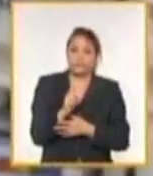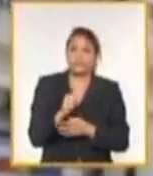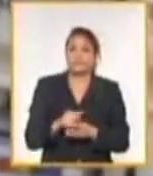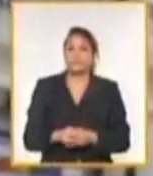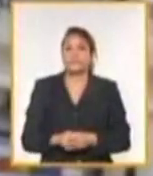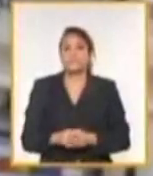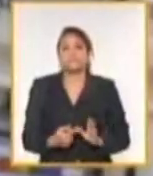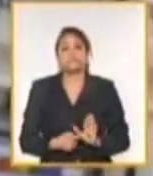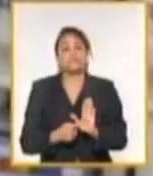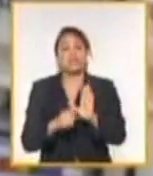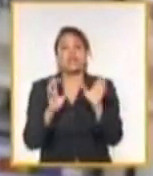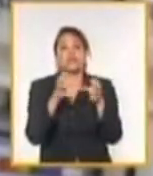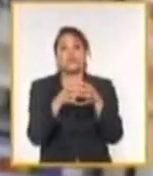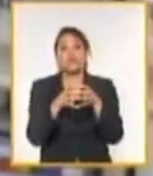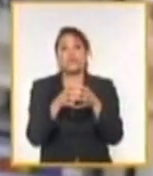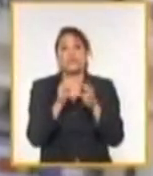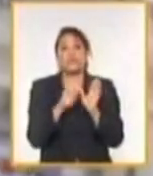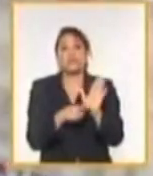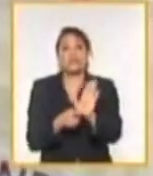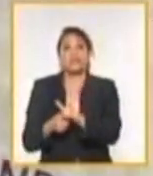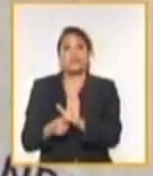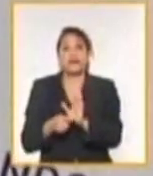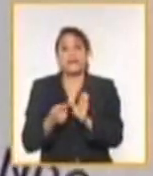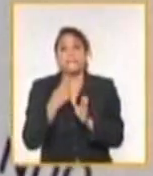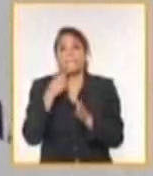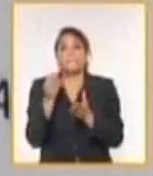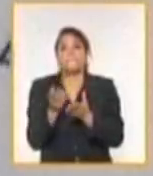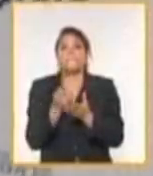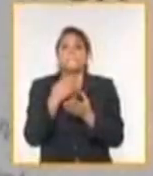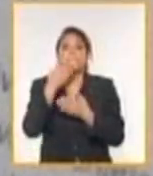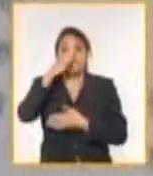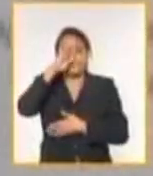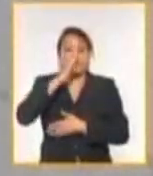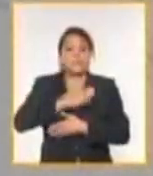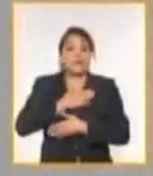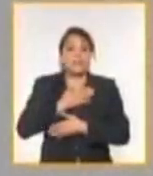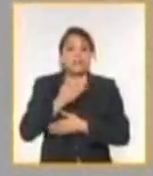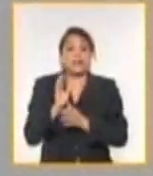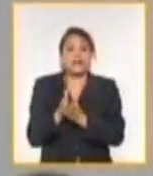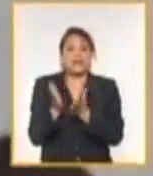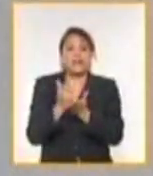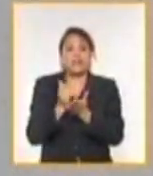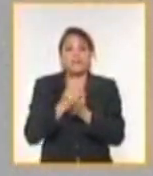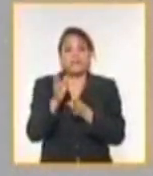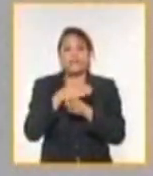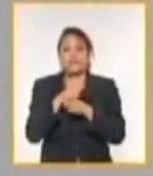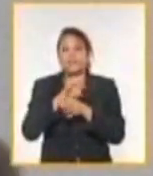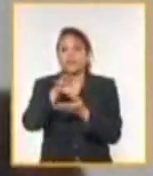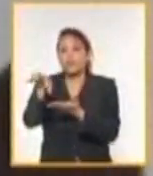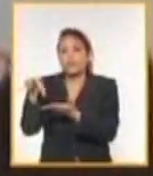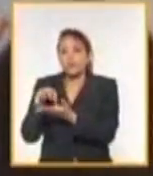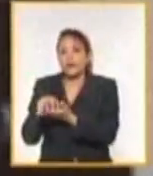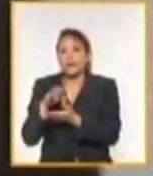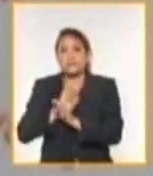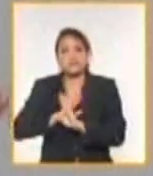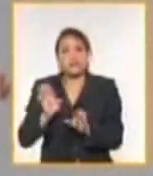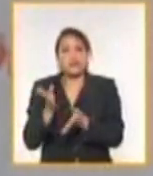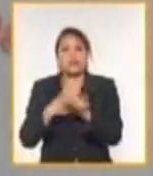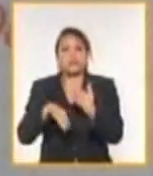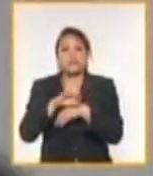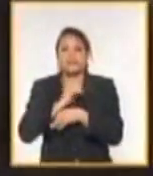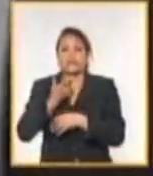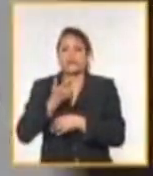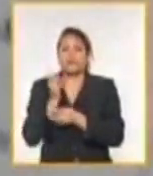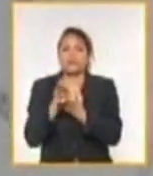presentando la colección Hart de Patria Libro en varios organismos. Ya se hizo en el Ministerio de Educación, se hará en el Ministerio de